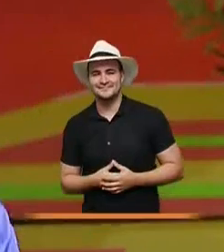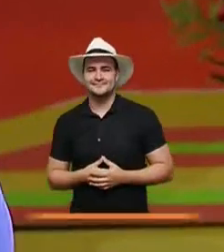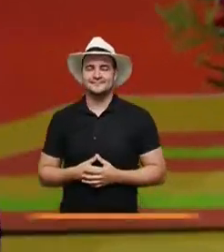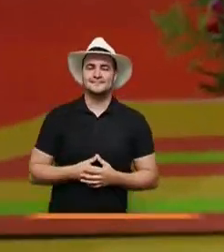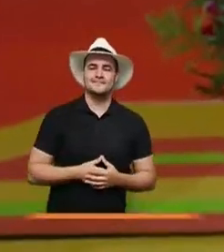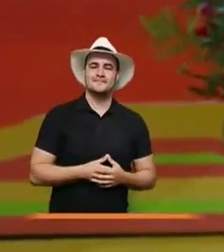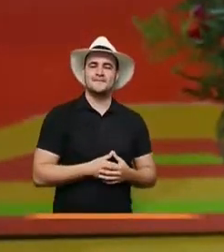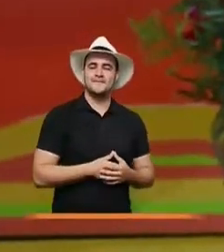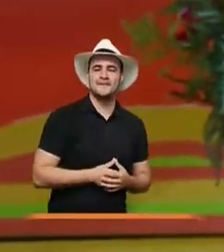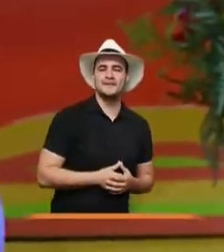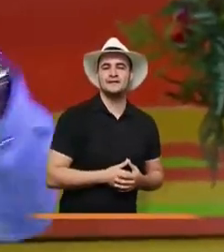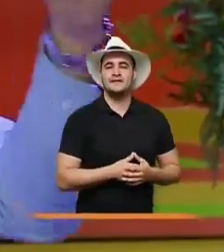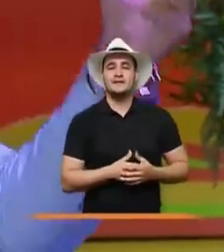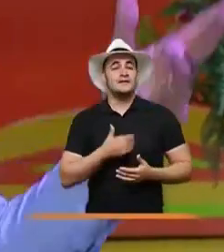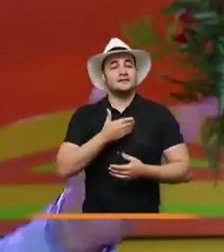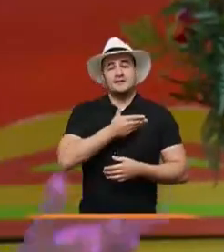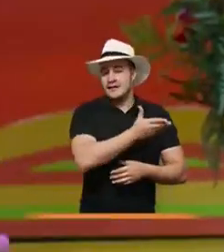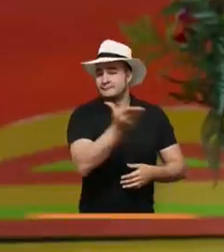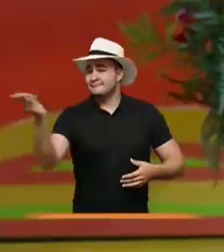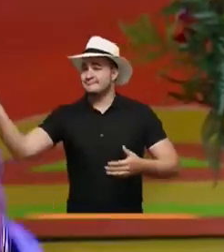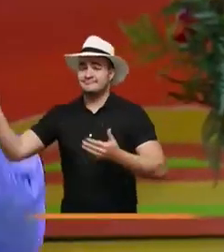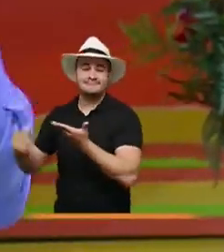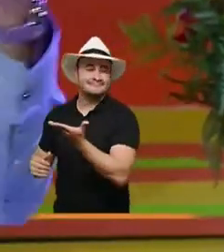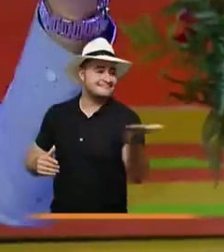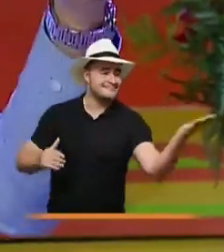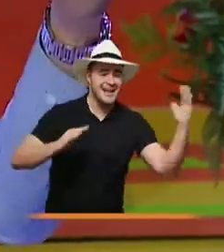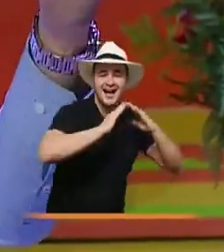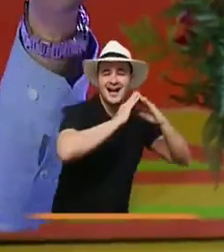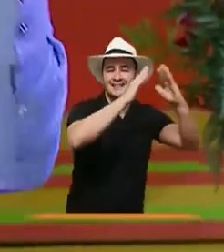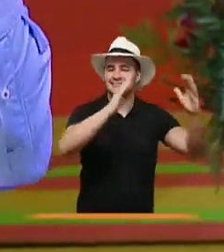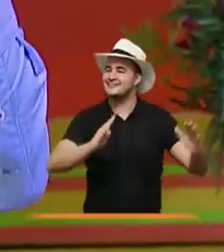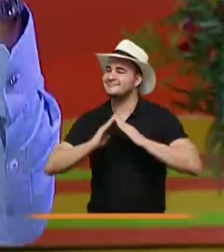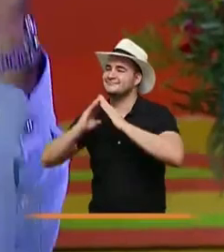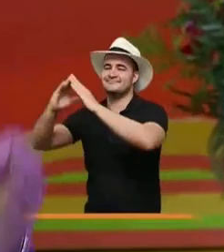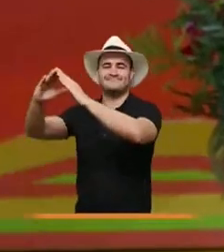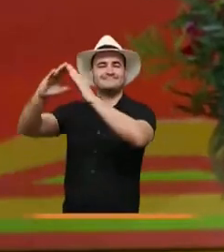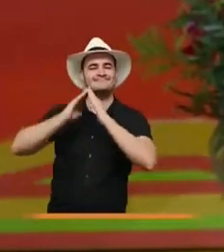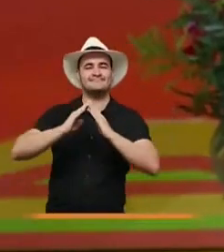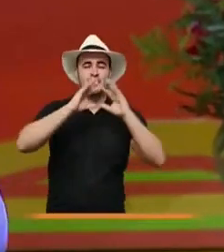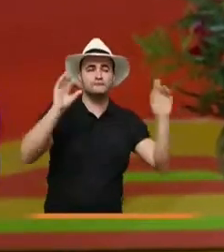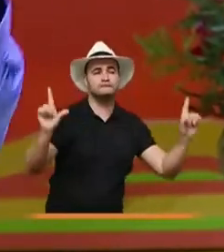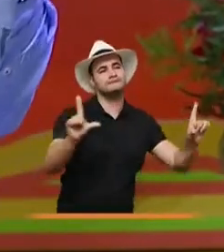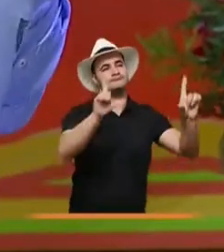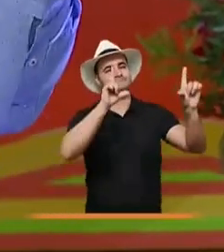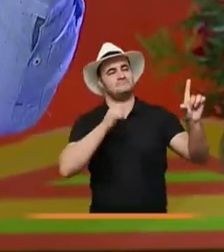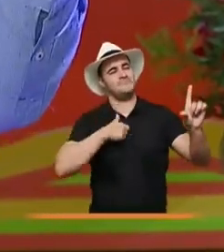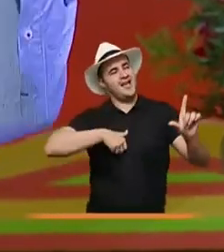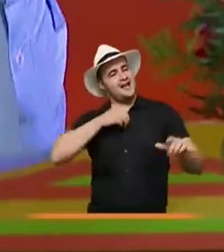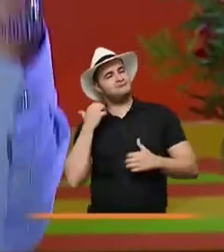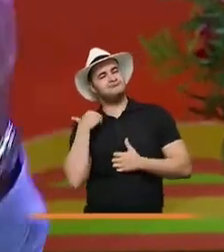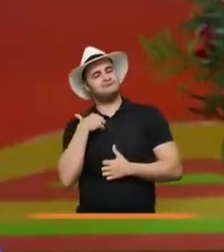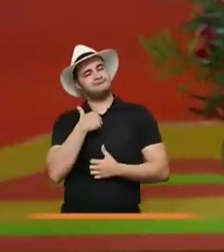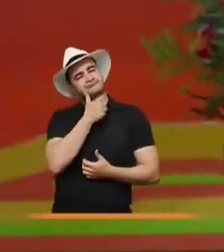con desde la comodidad de su sala de su alcoba démosle la